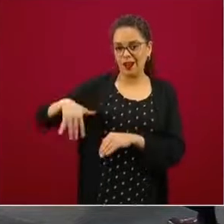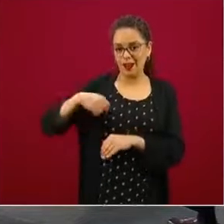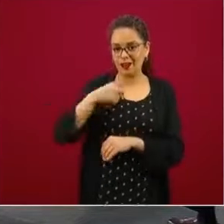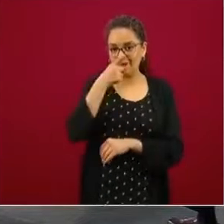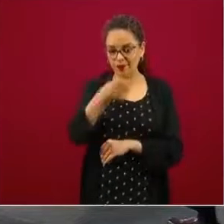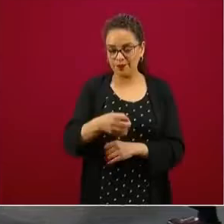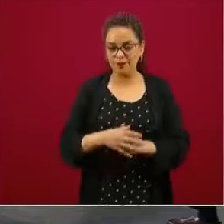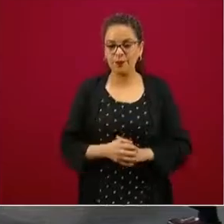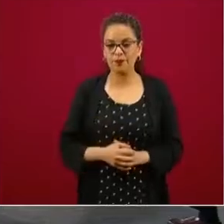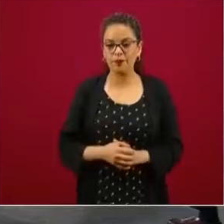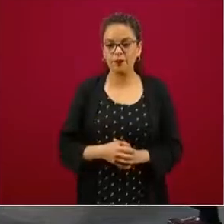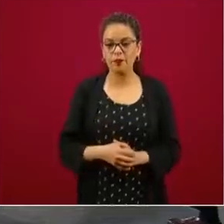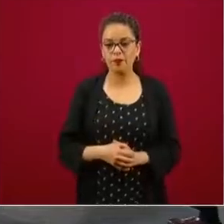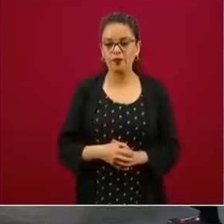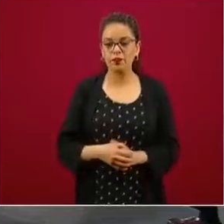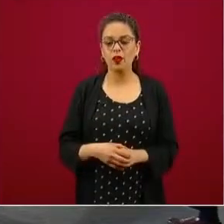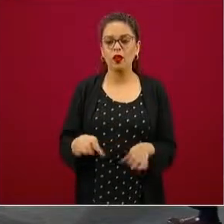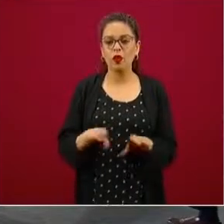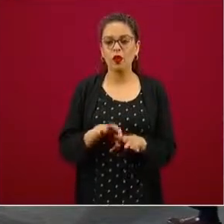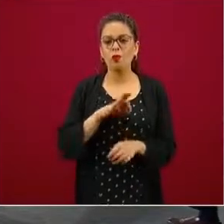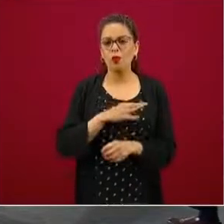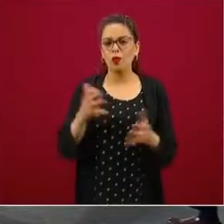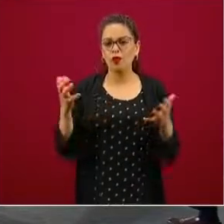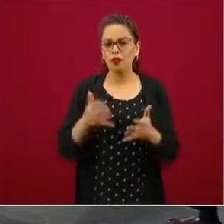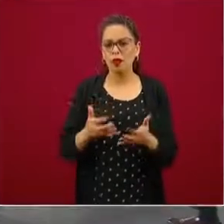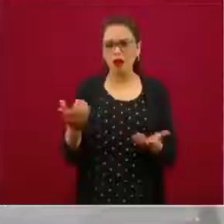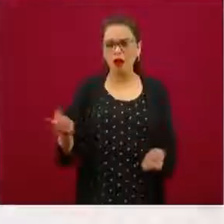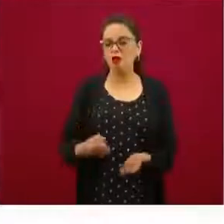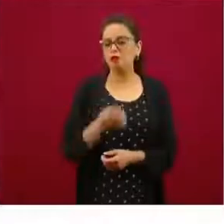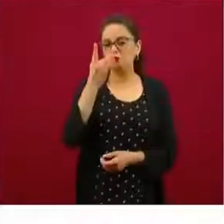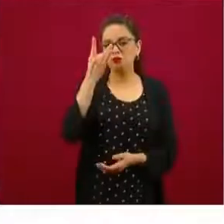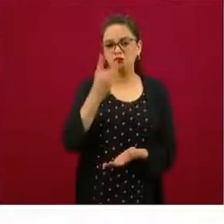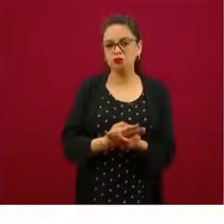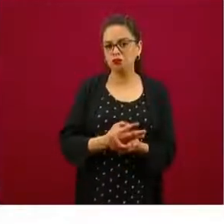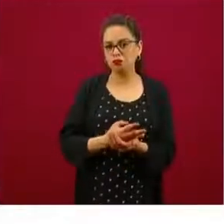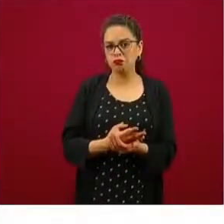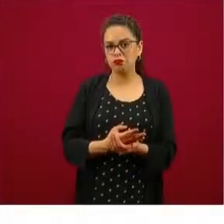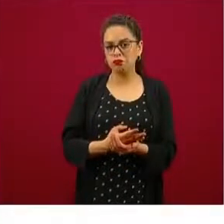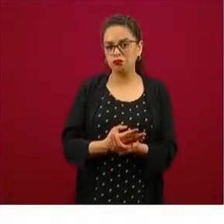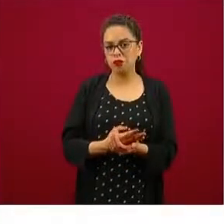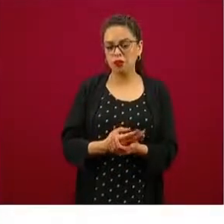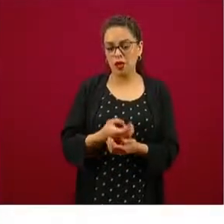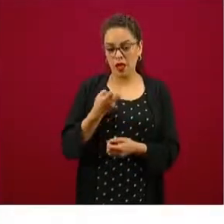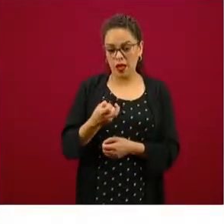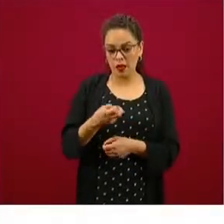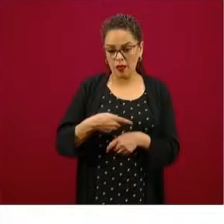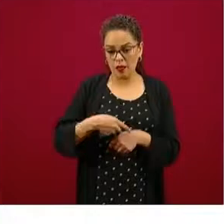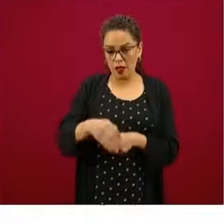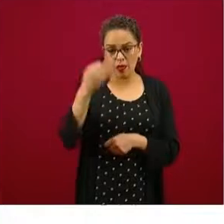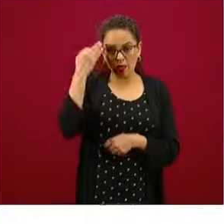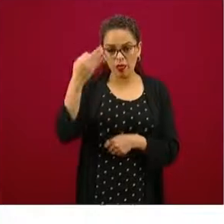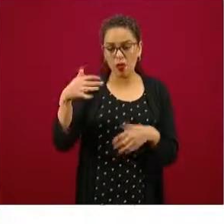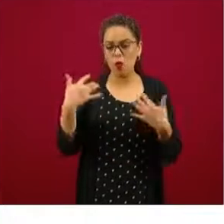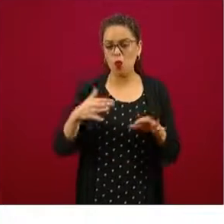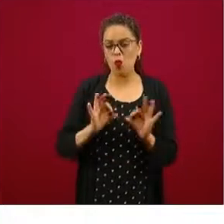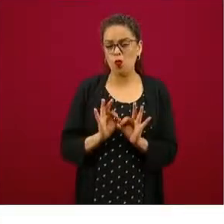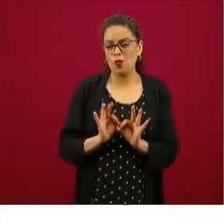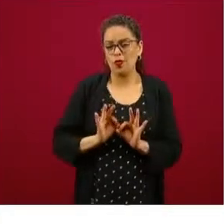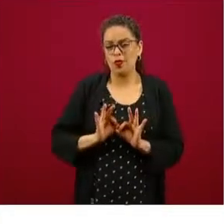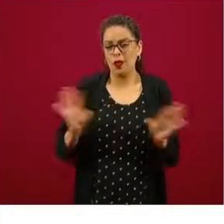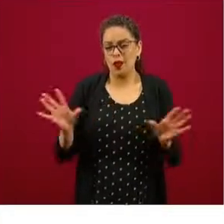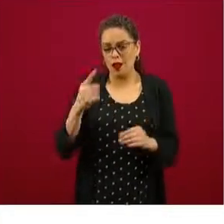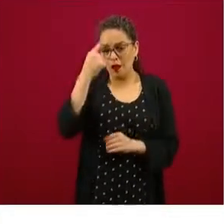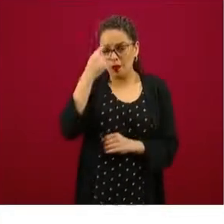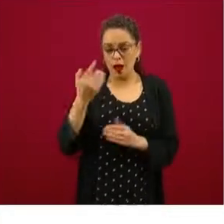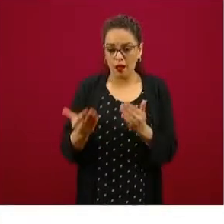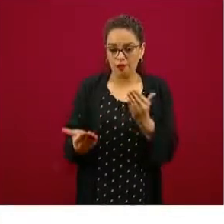¿Cómo lo logramos? Pues de la única forma como se puede hacer esto en un momento tan delicado de este equilibrio entre la